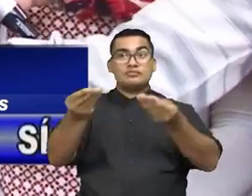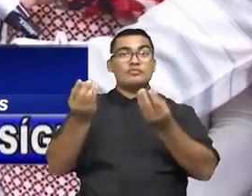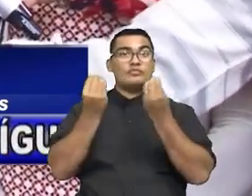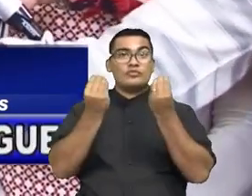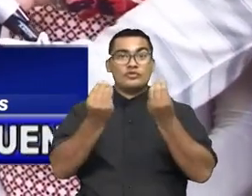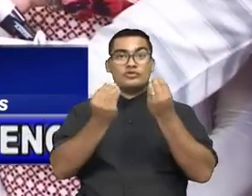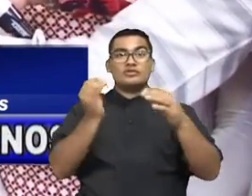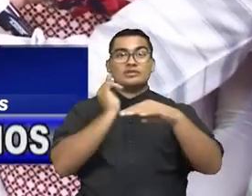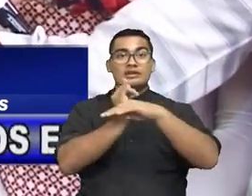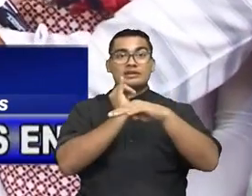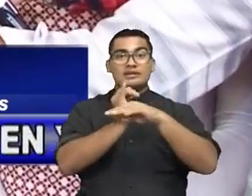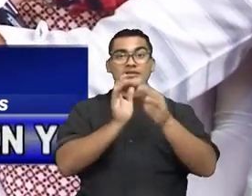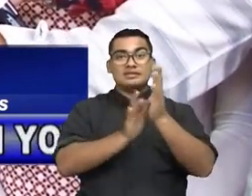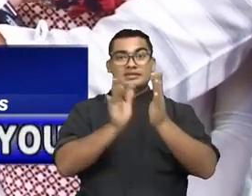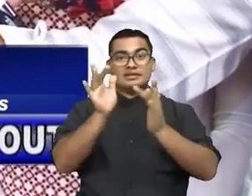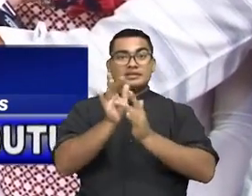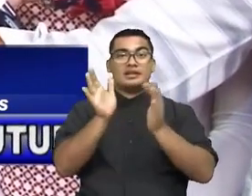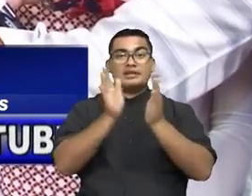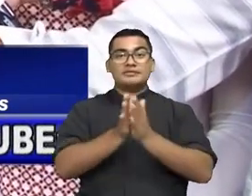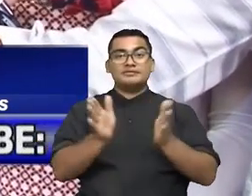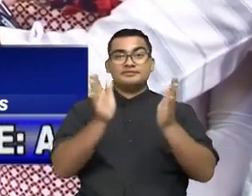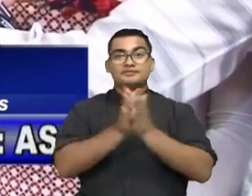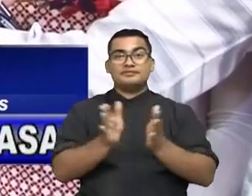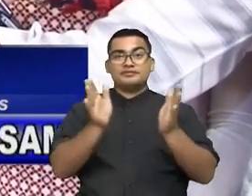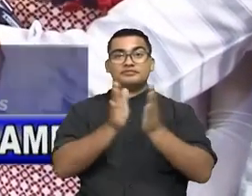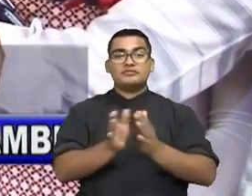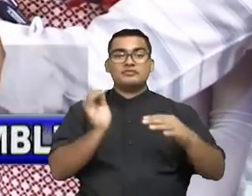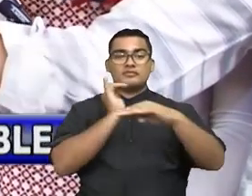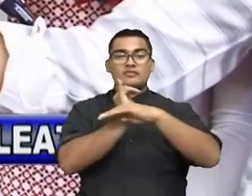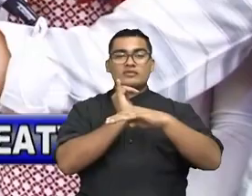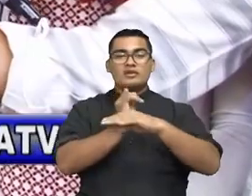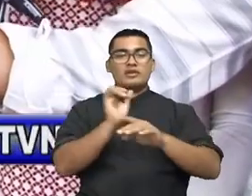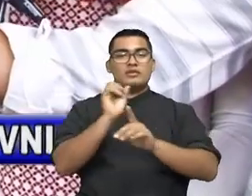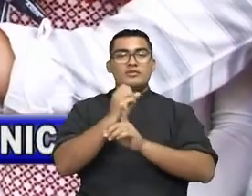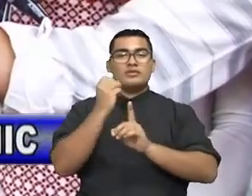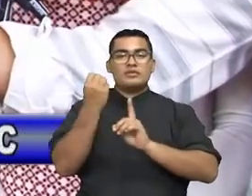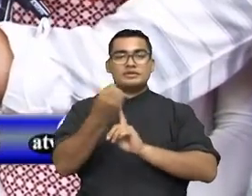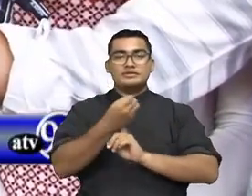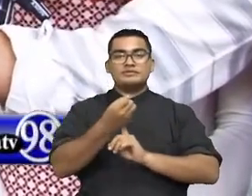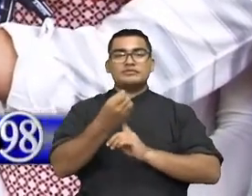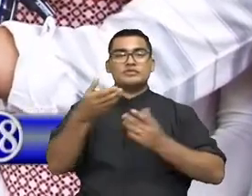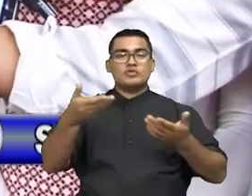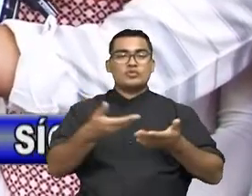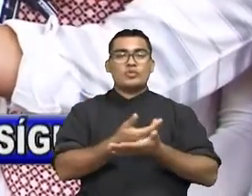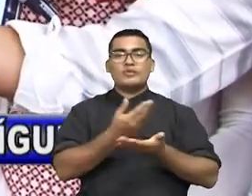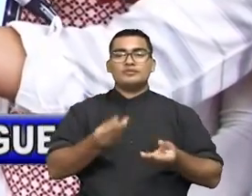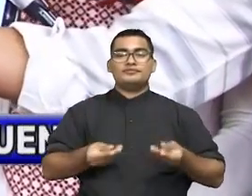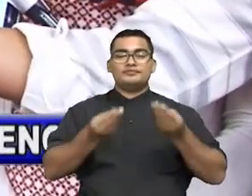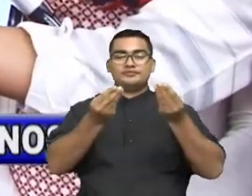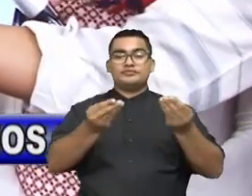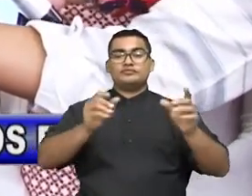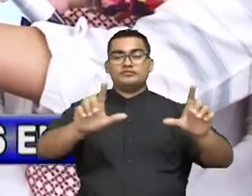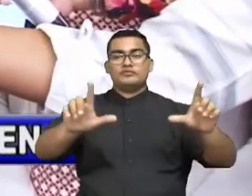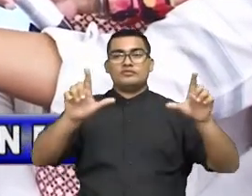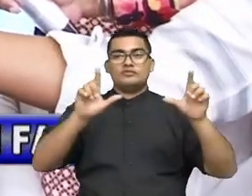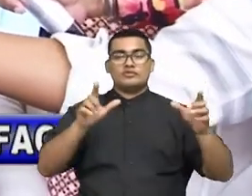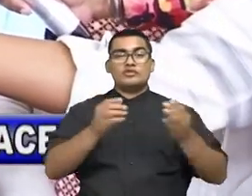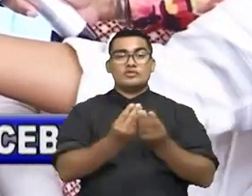denominaciones evangélicas, a iglesias independientes y a organizaciones, títulos de